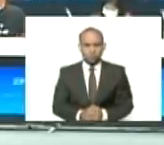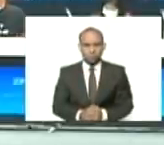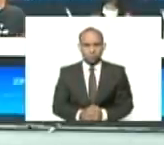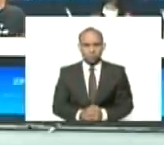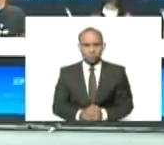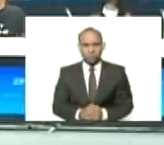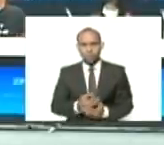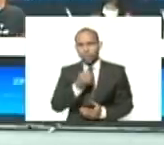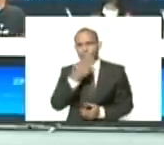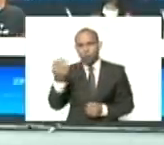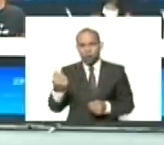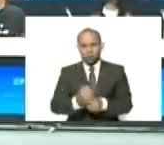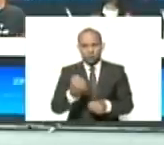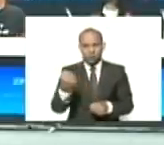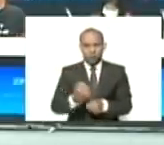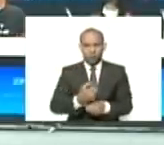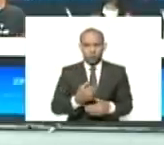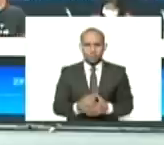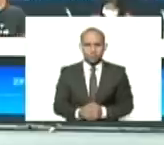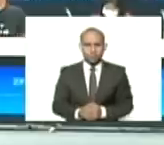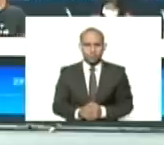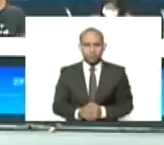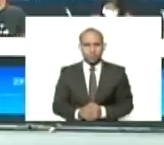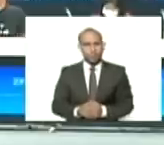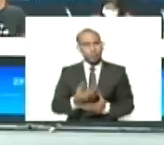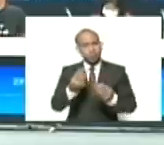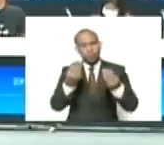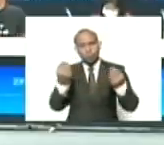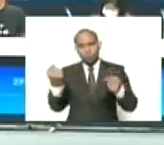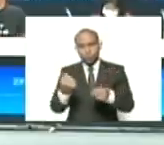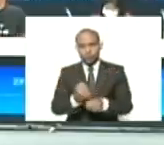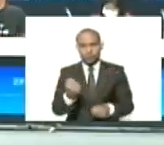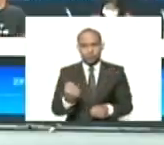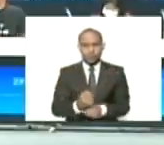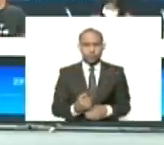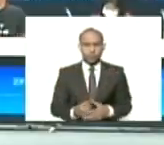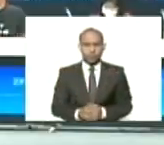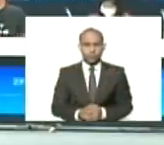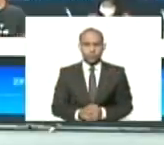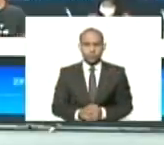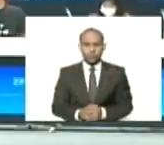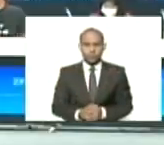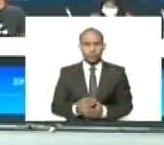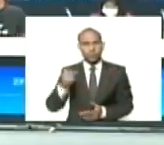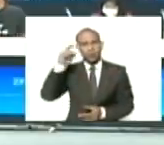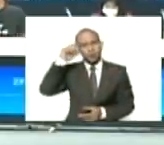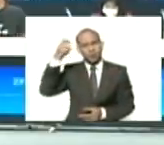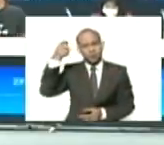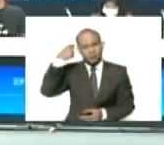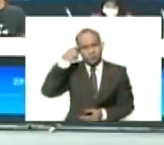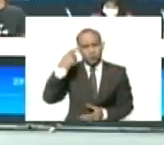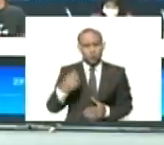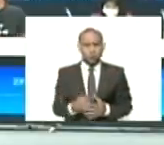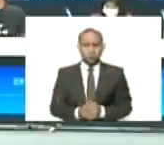buena jornada, muy buena jornada de reflexión,